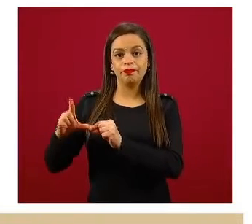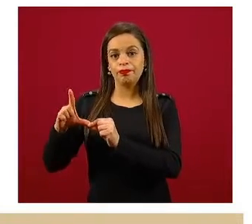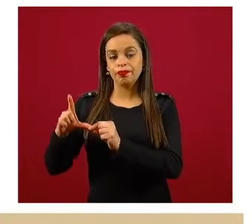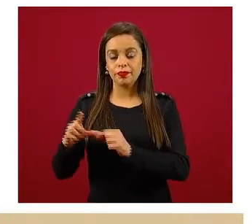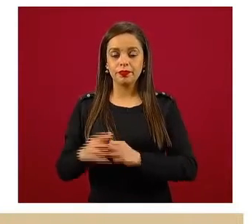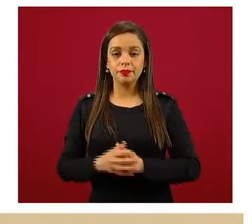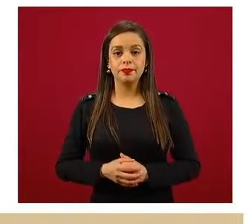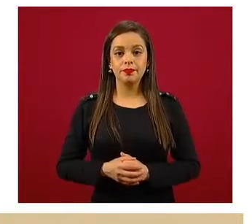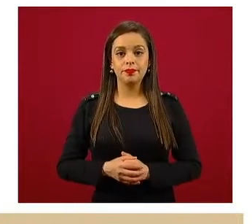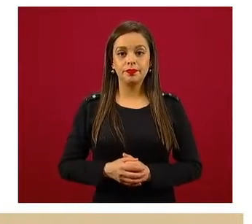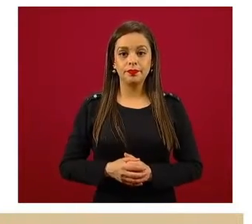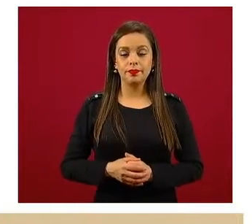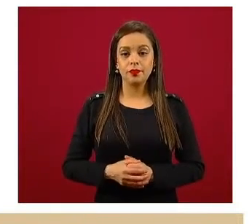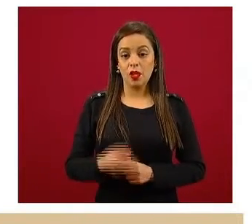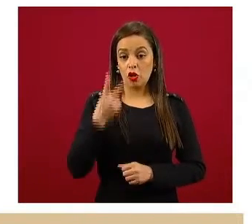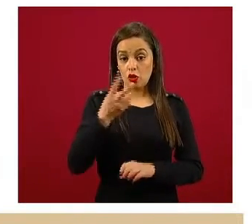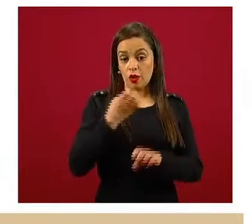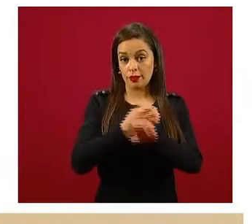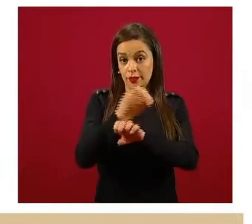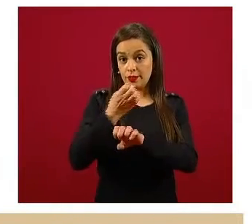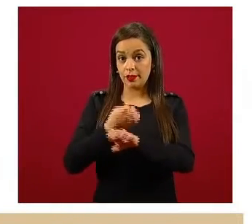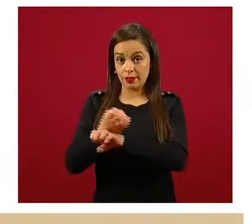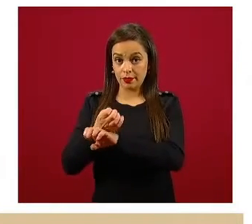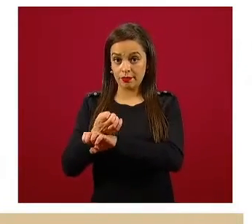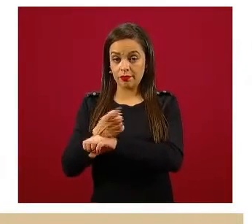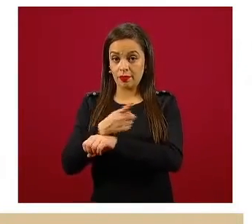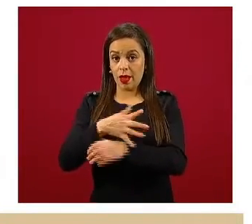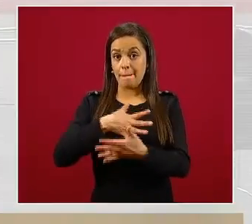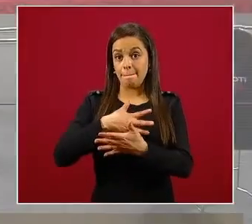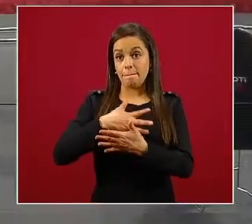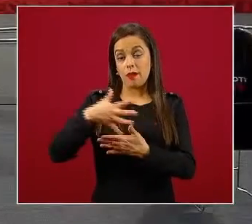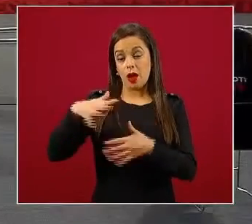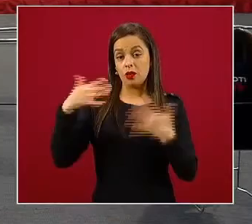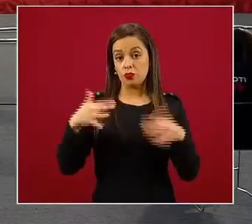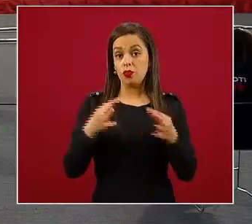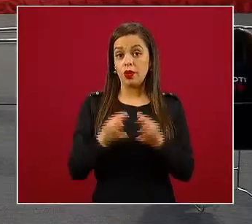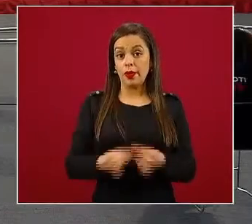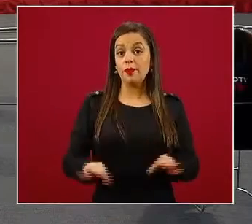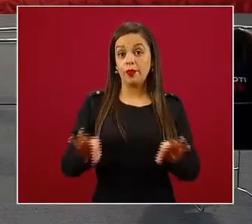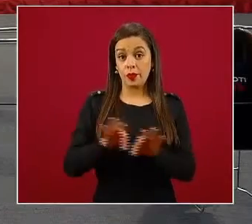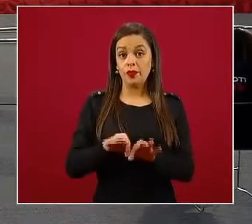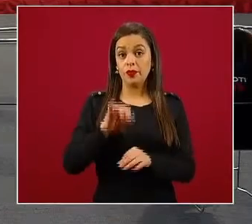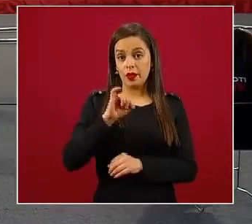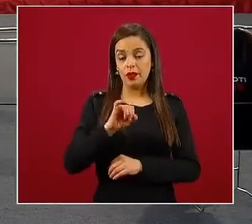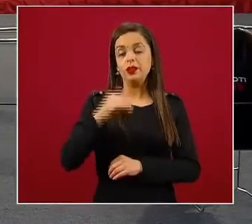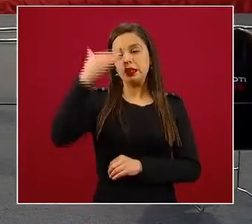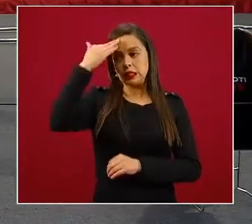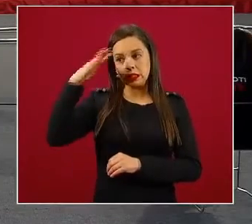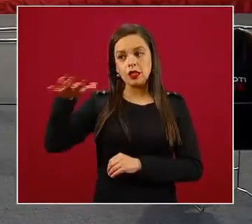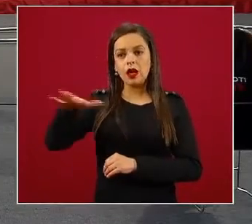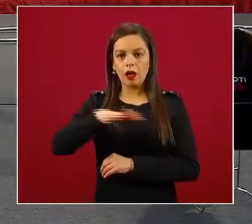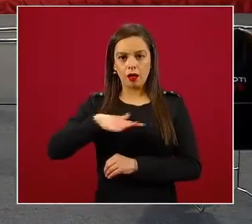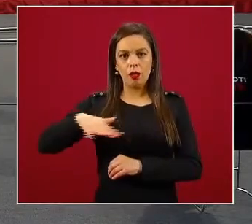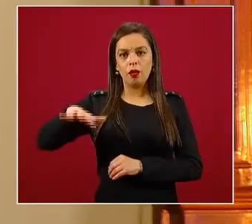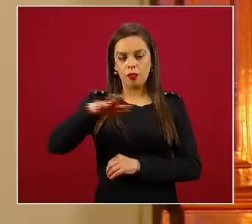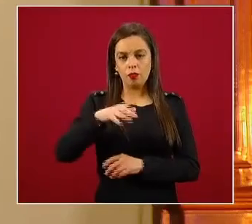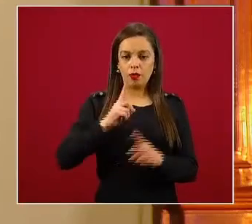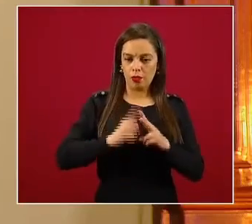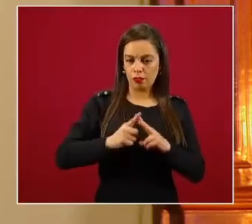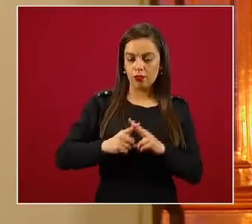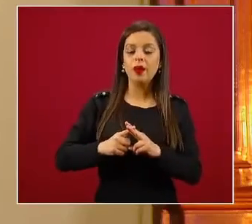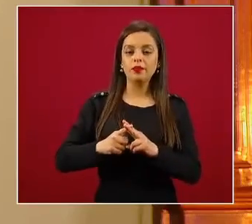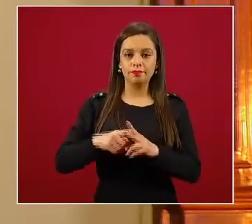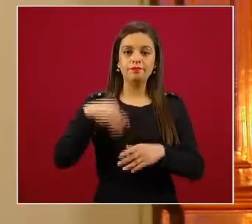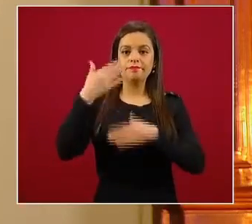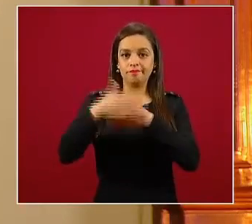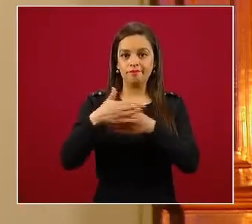de que estamos en estos dos estados que comentábamos con una carga importante, porque así se había proyectado, también recordemos que para estas